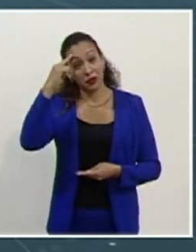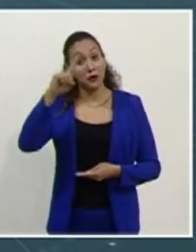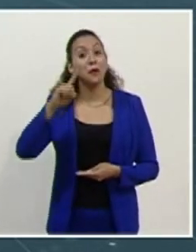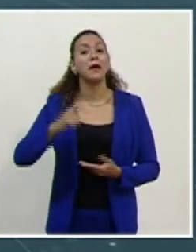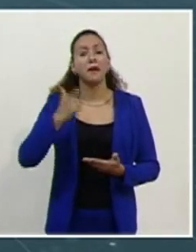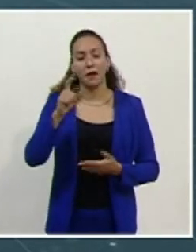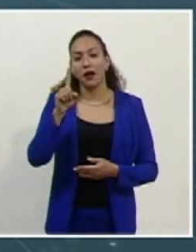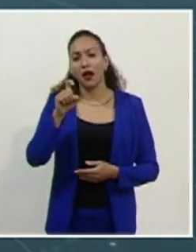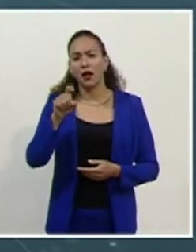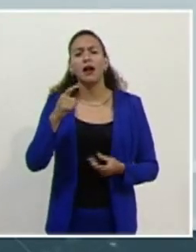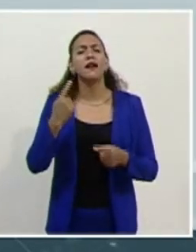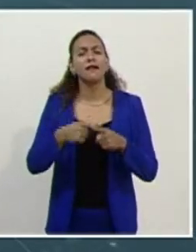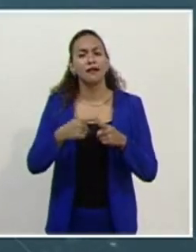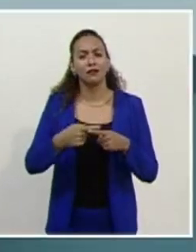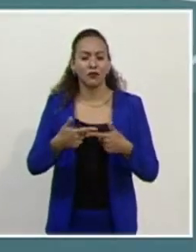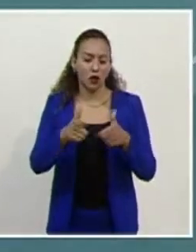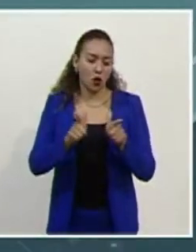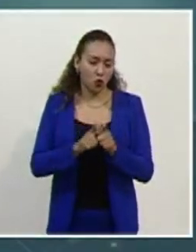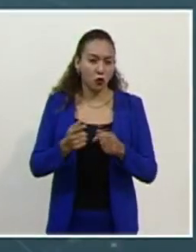a sectores vulnerables.